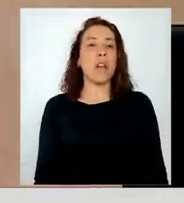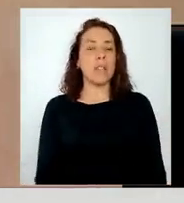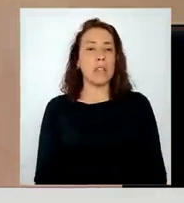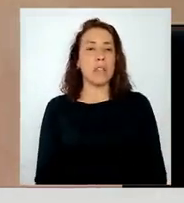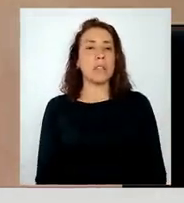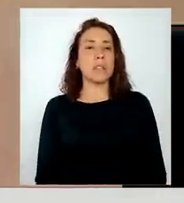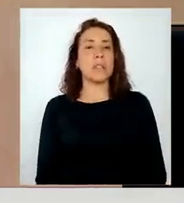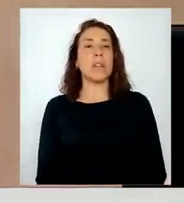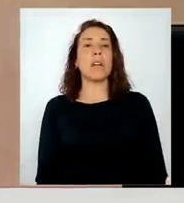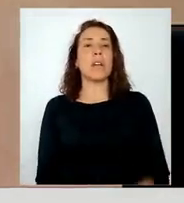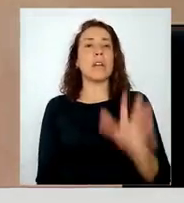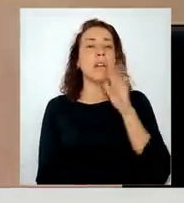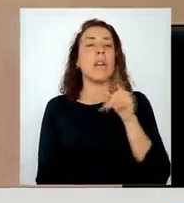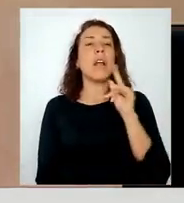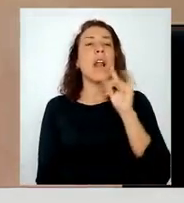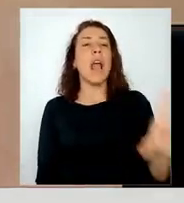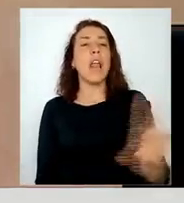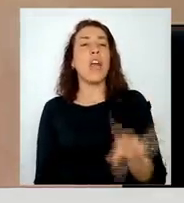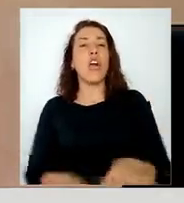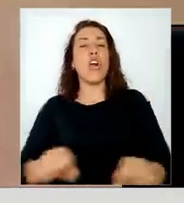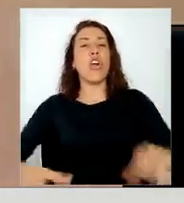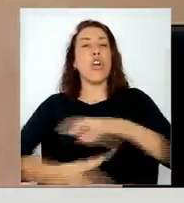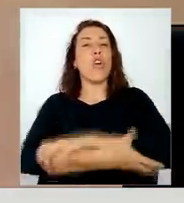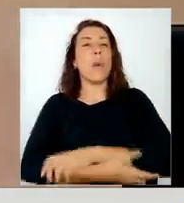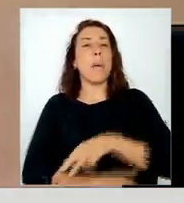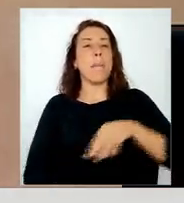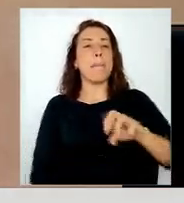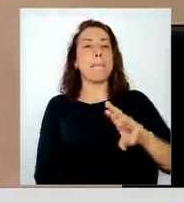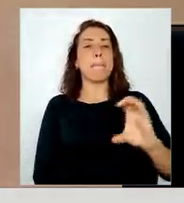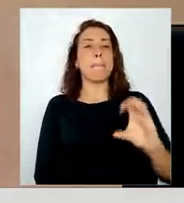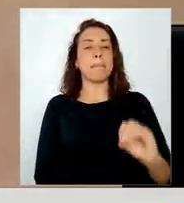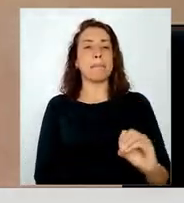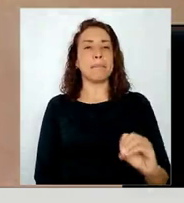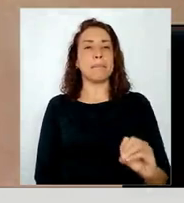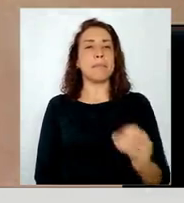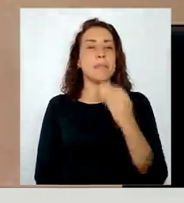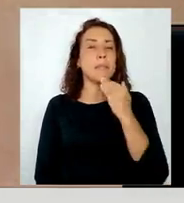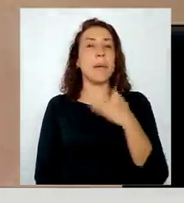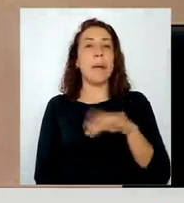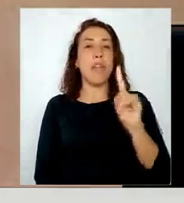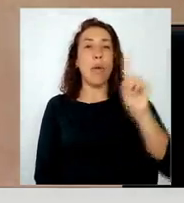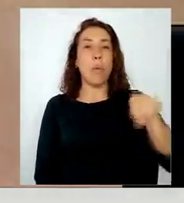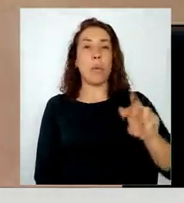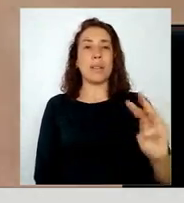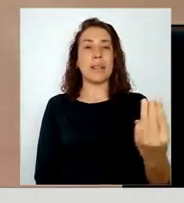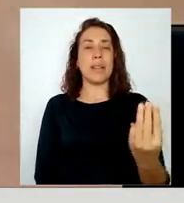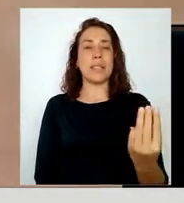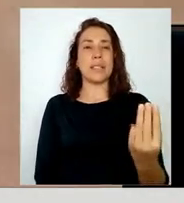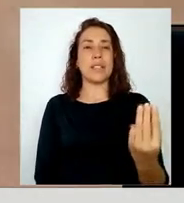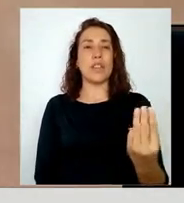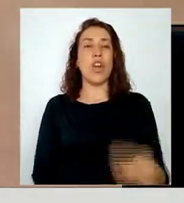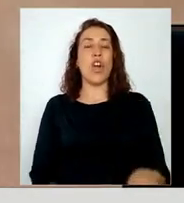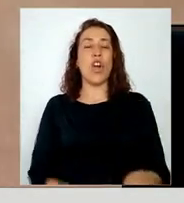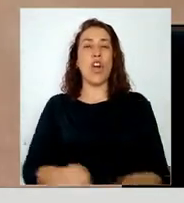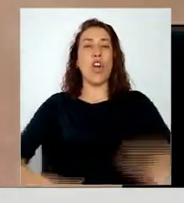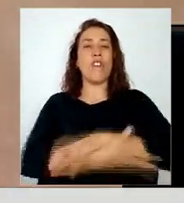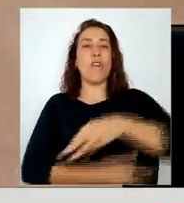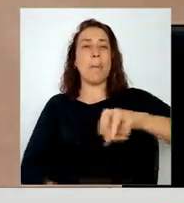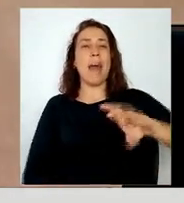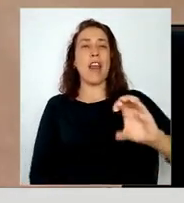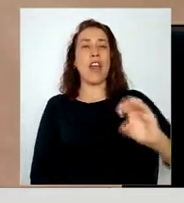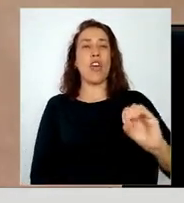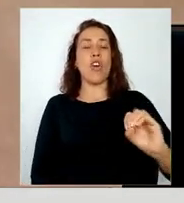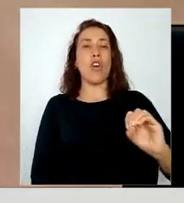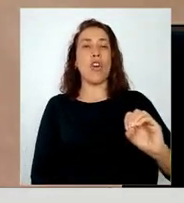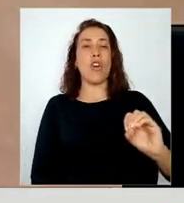los proveedores los convenios Marcos incluso más de un tercio en los convenios Marcos más de un tercio las decisiones se